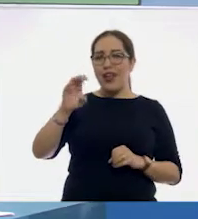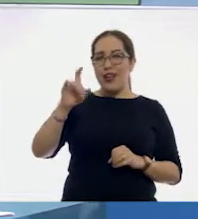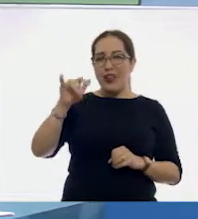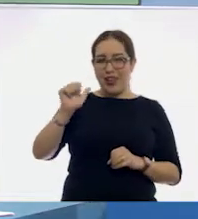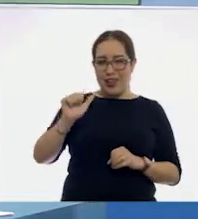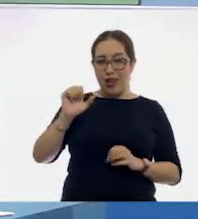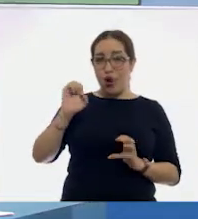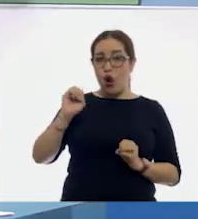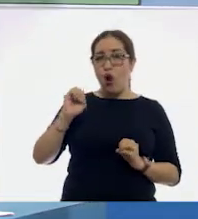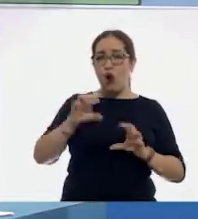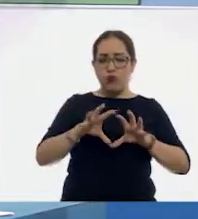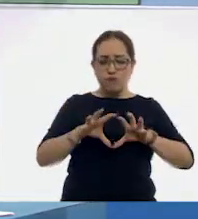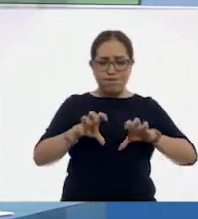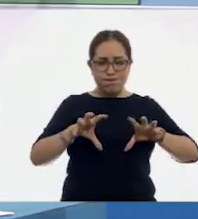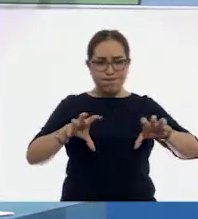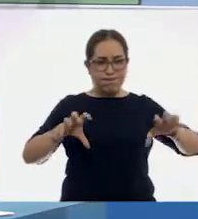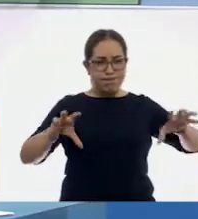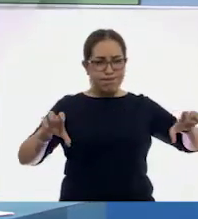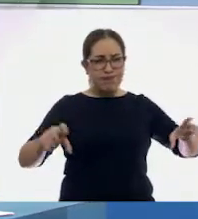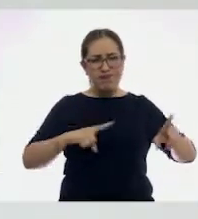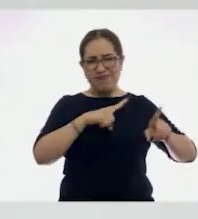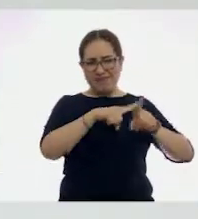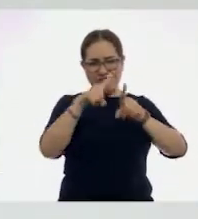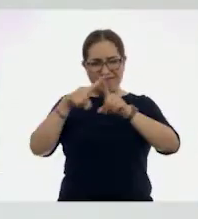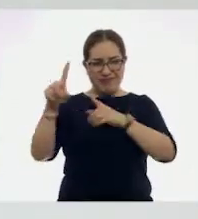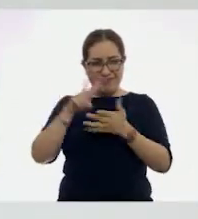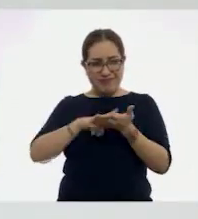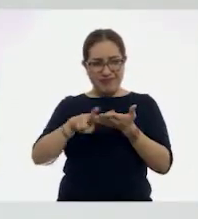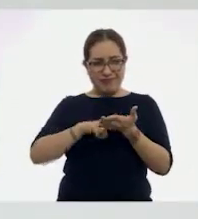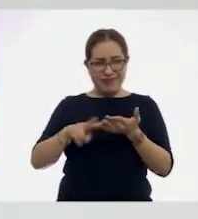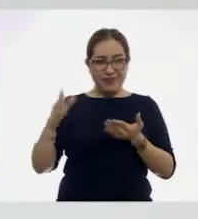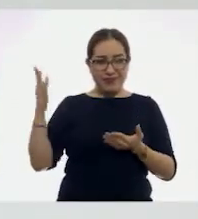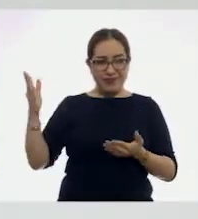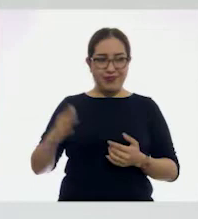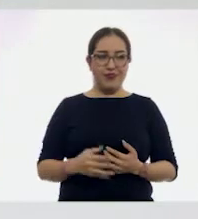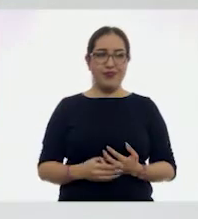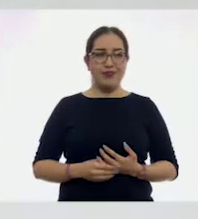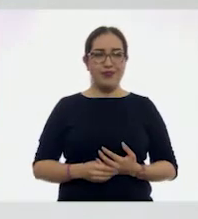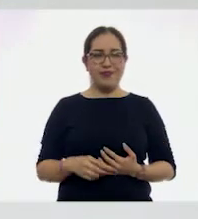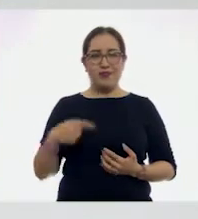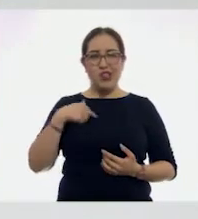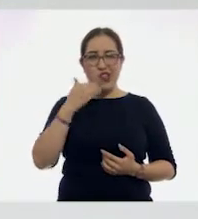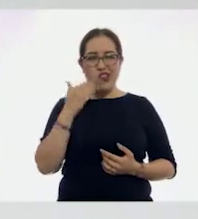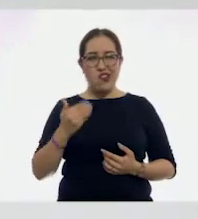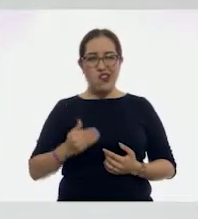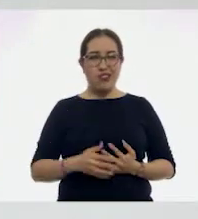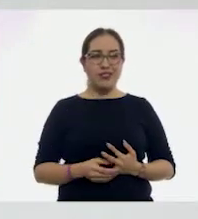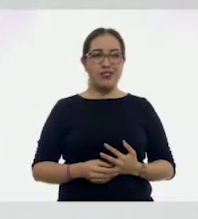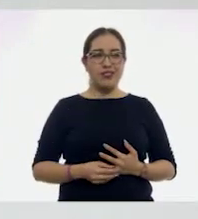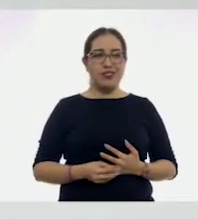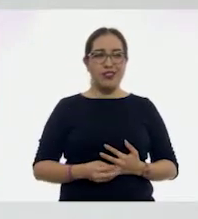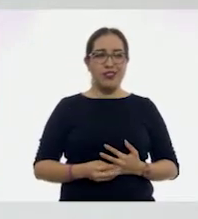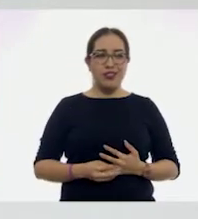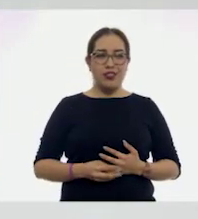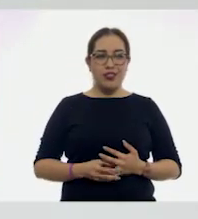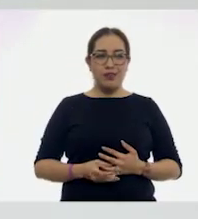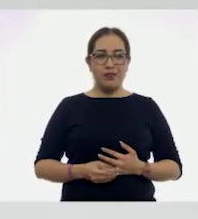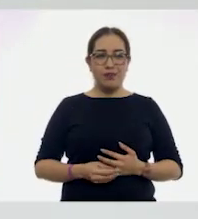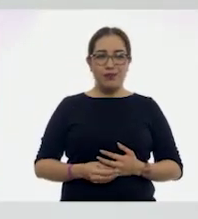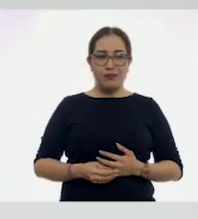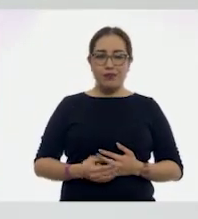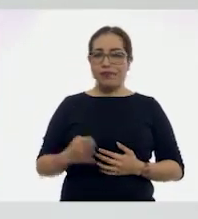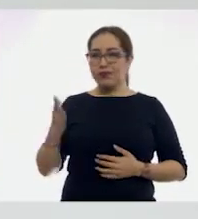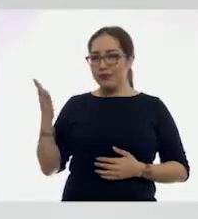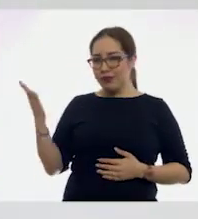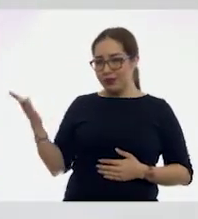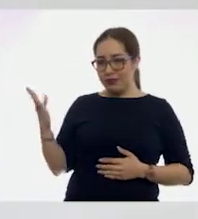musgo. Y muy bien. Los colocamos entonces. Ay, me quedó un poquito chueco el de arriba. Y tenemos